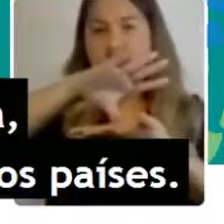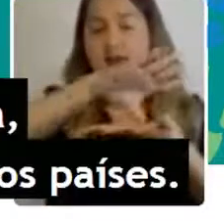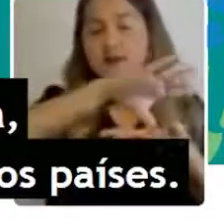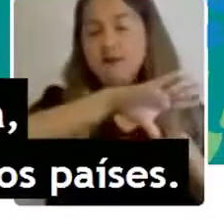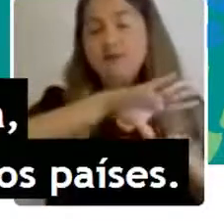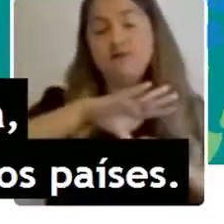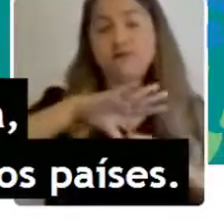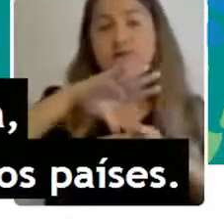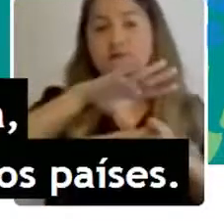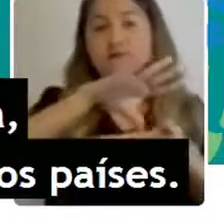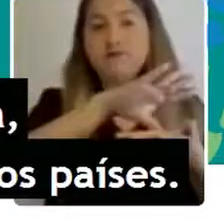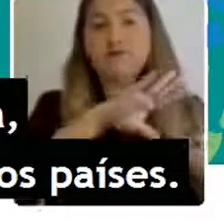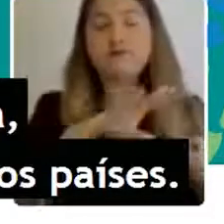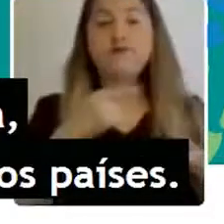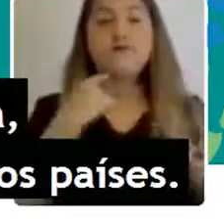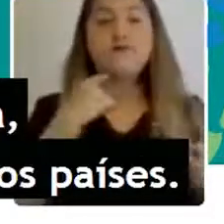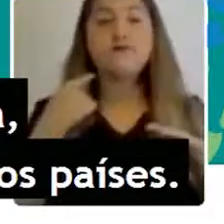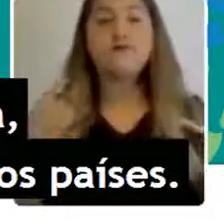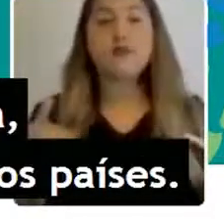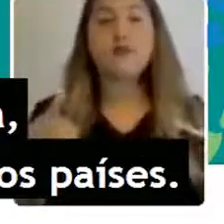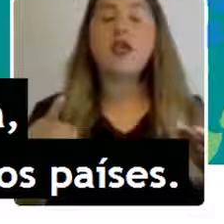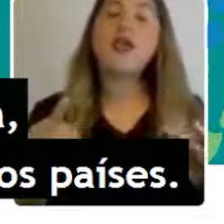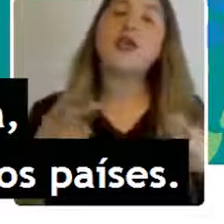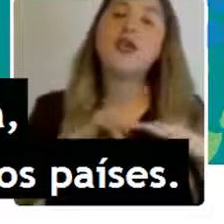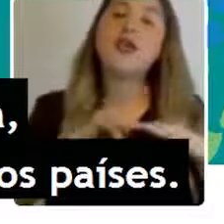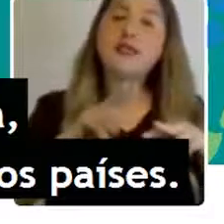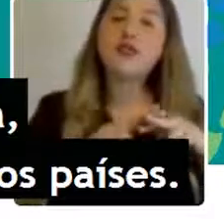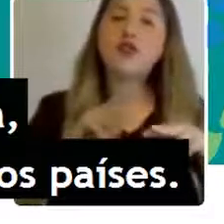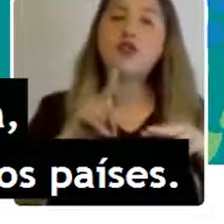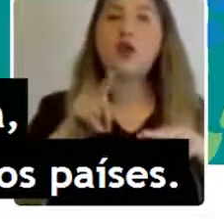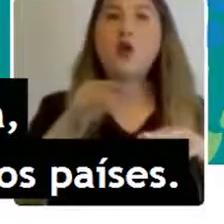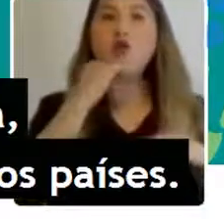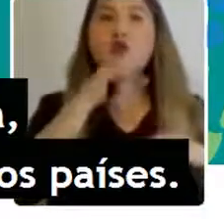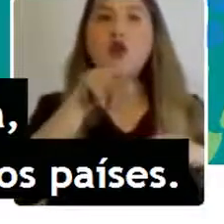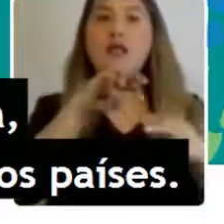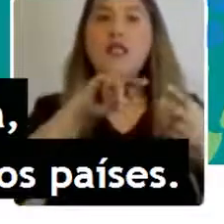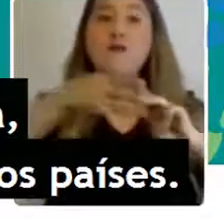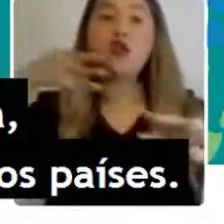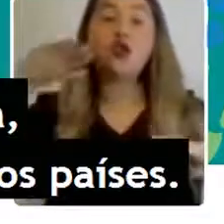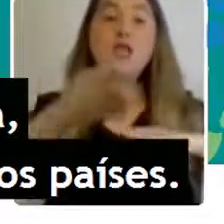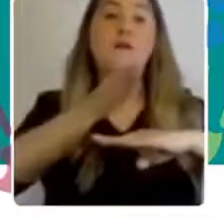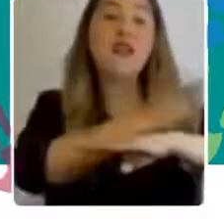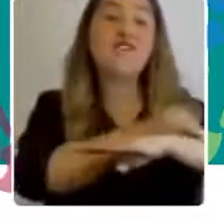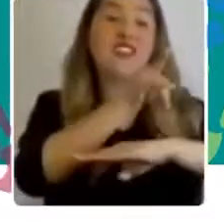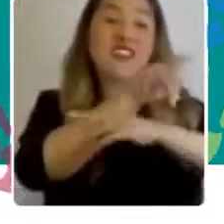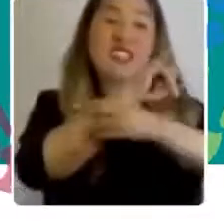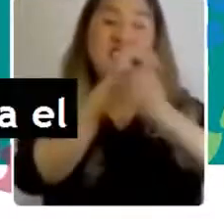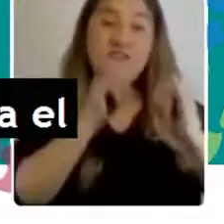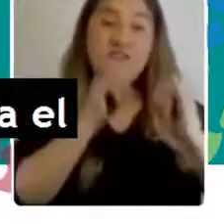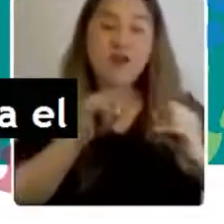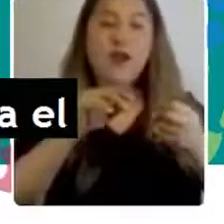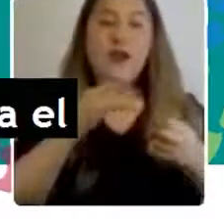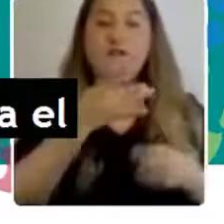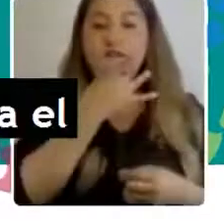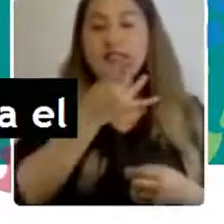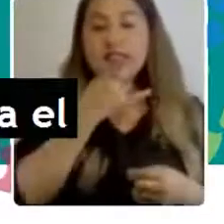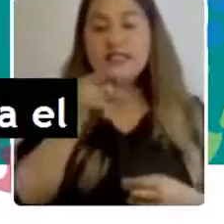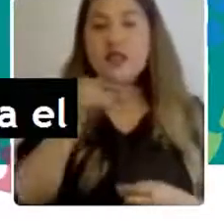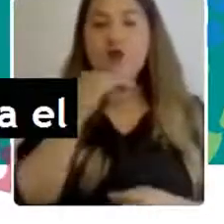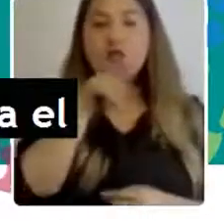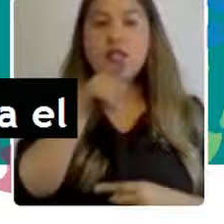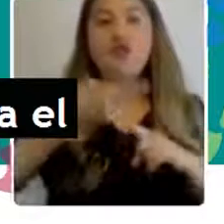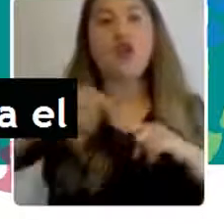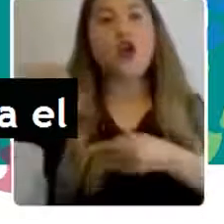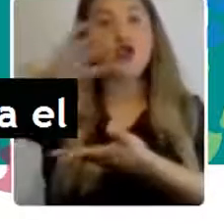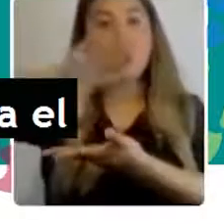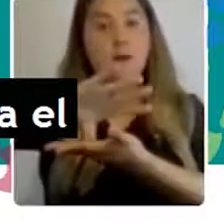que hicieron una autorización previa, y de esa forma facilita la autorización en otros países. La exención de